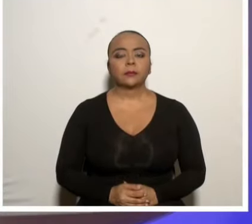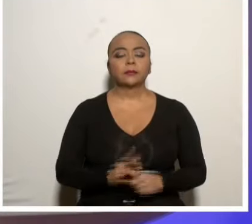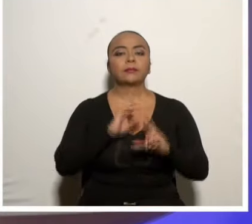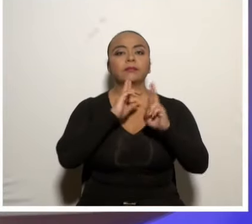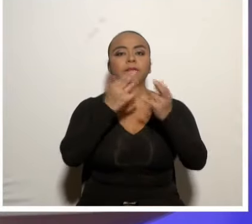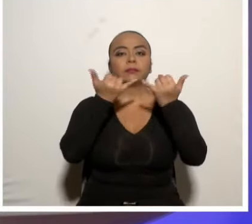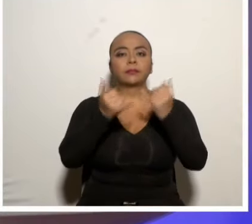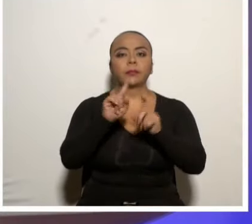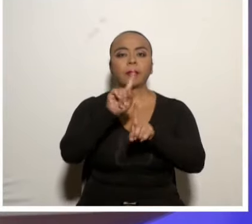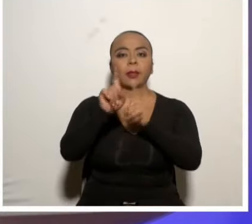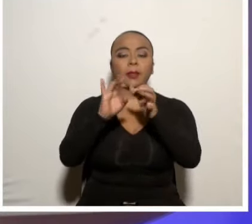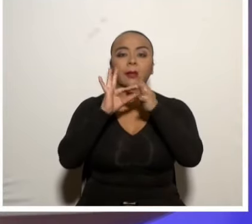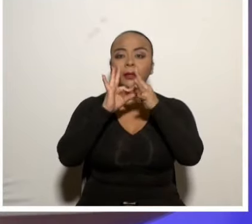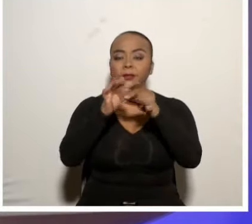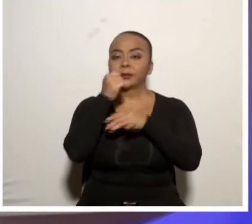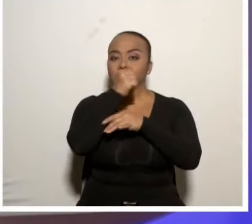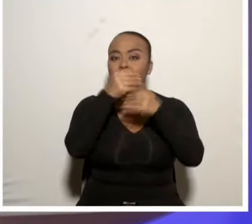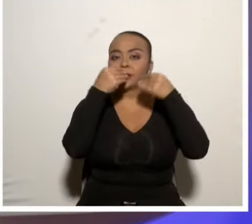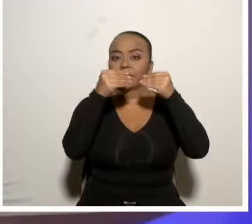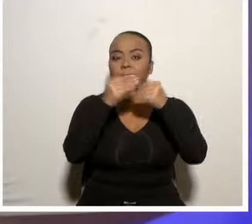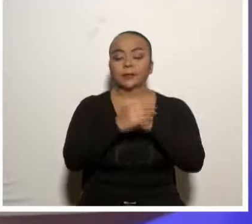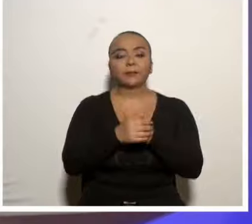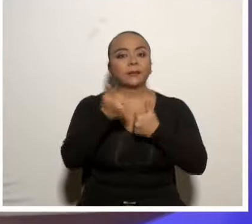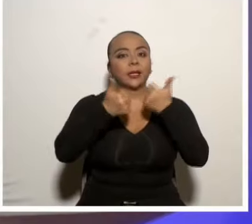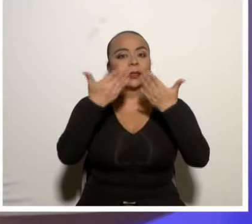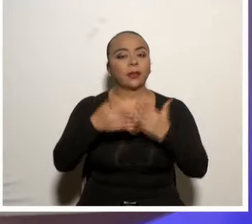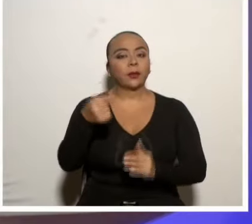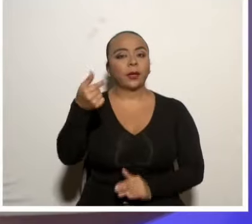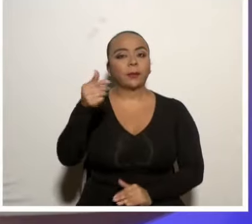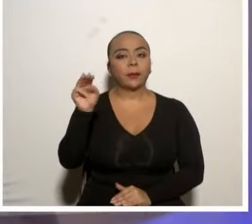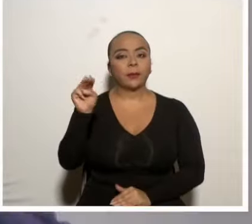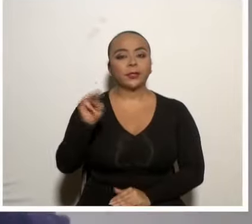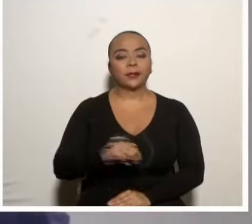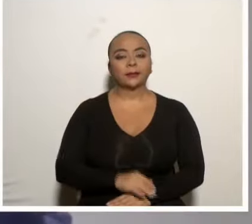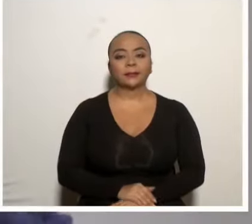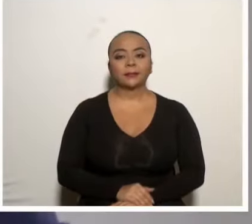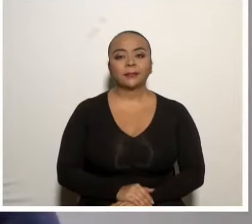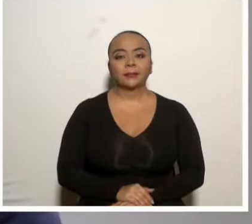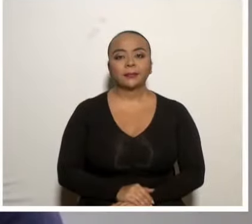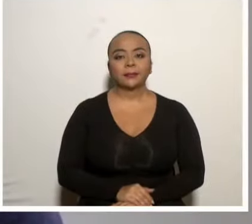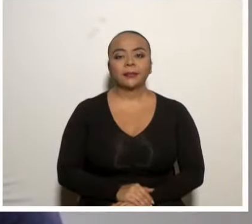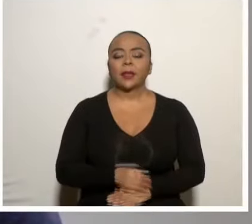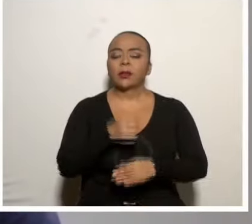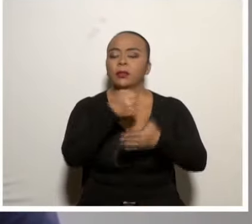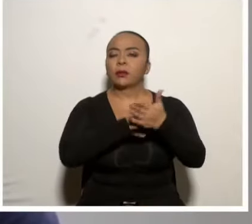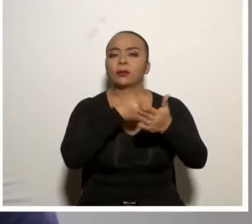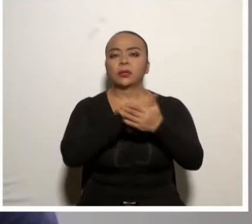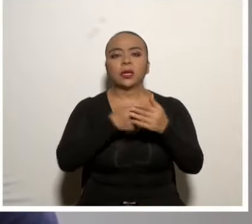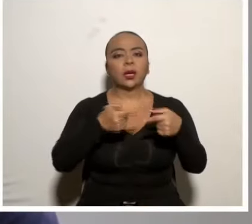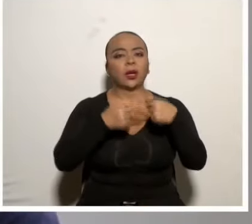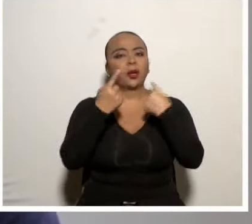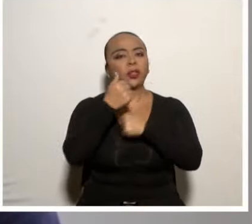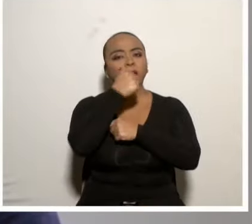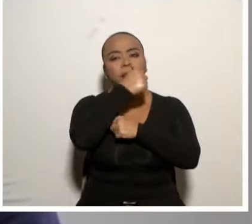Responde ahora a la pregunta sobre narcotráfico el candidato Greiby Moya. La lucha contra el